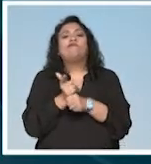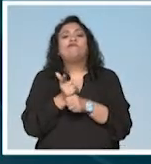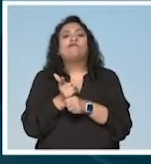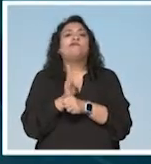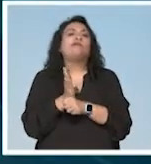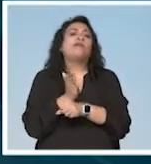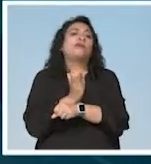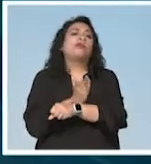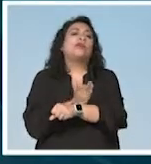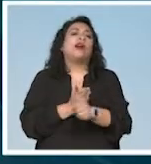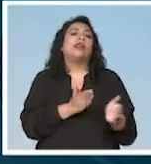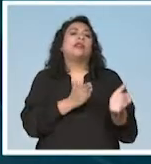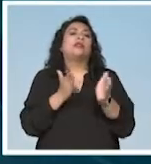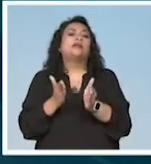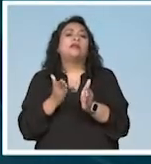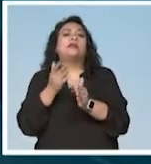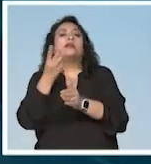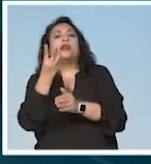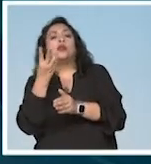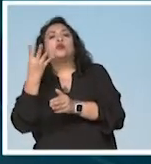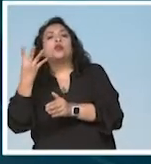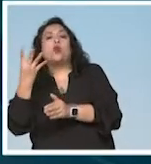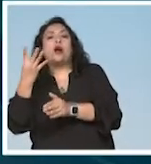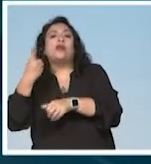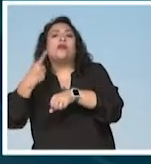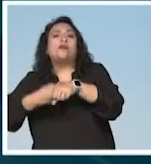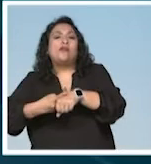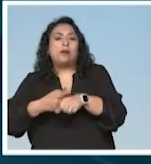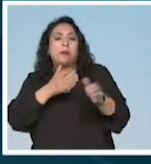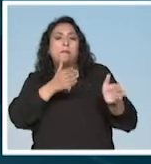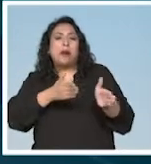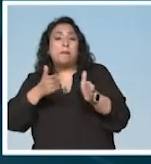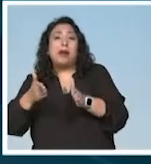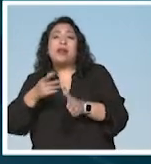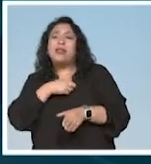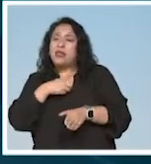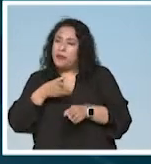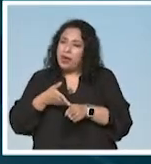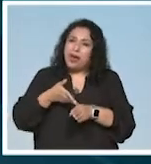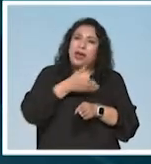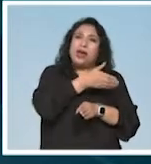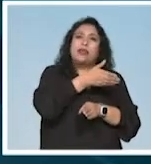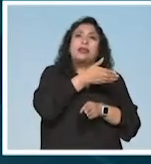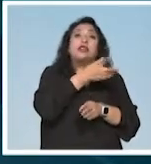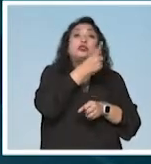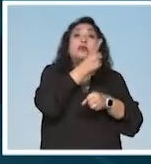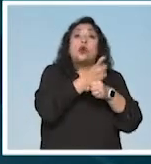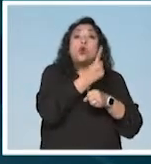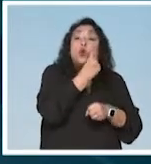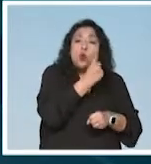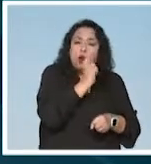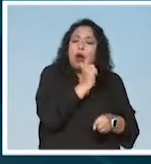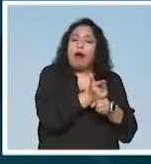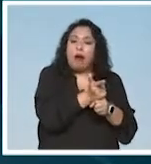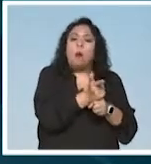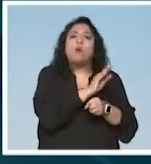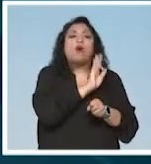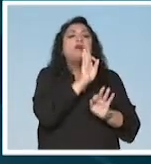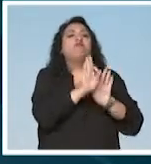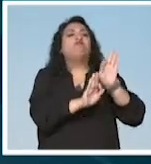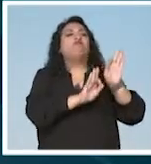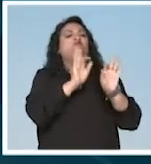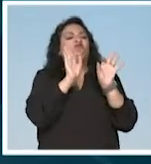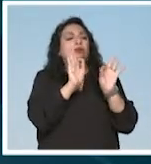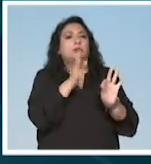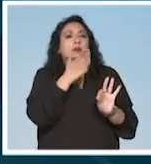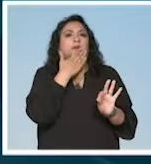cuando ya están en la etapa 3 o 4 de la enfermedad cuando lo ideal es detectarlo en la etapa 1 para poder tener un tratamiento